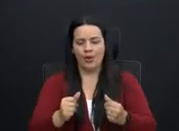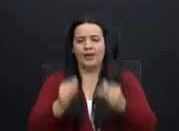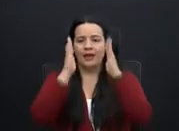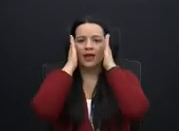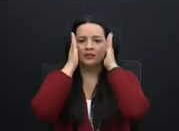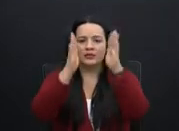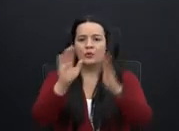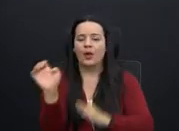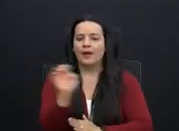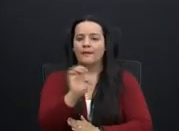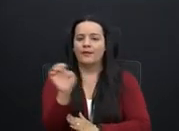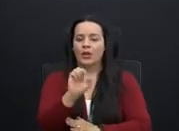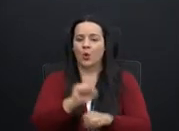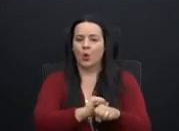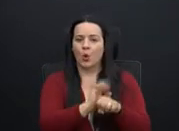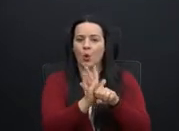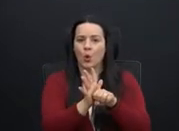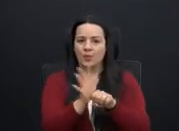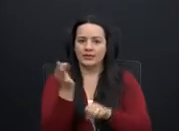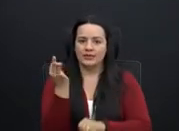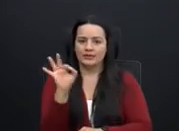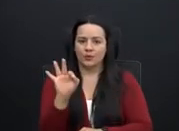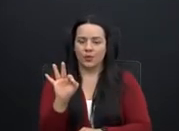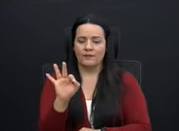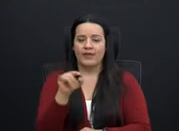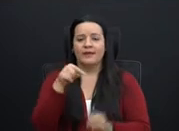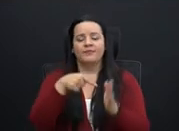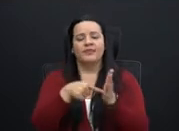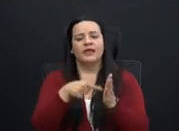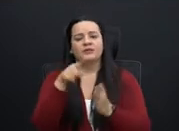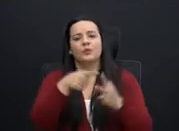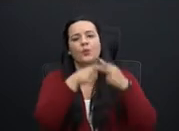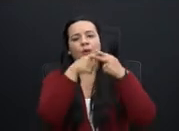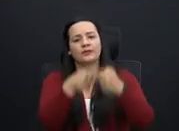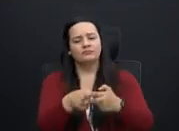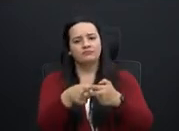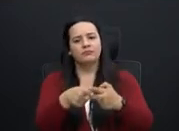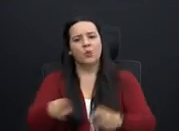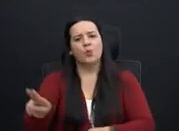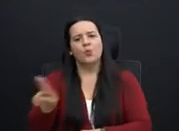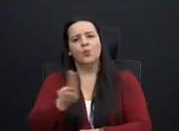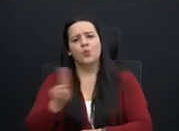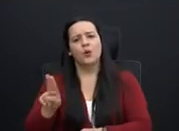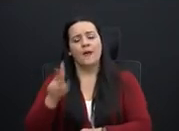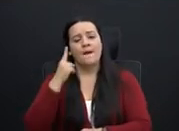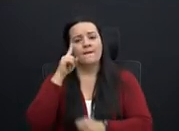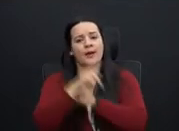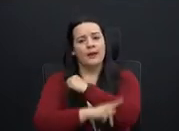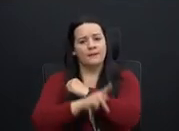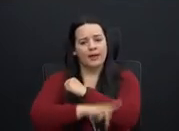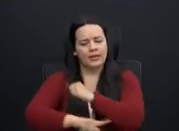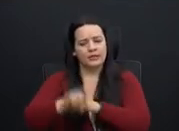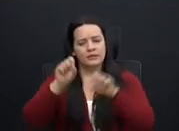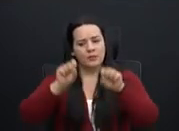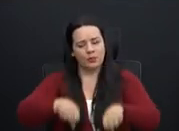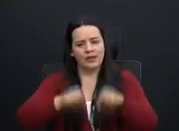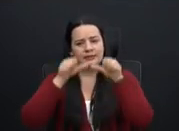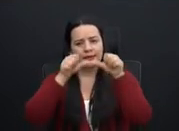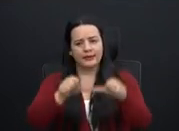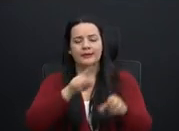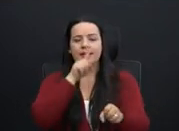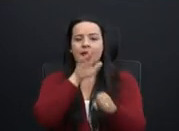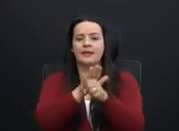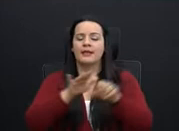la emergencia del COVID-19. Este es un crédito de carácter urgente para que el país pueda seguir garantizando la